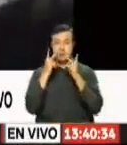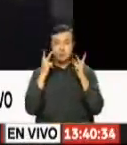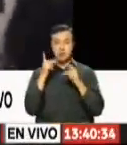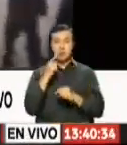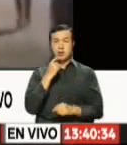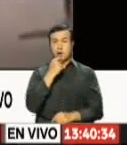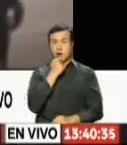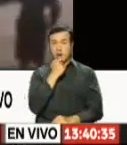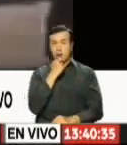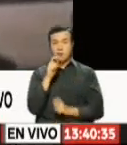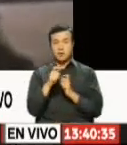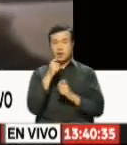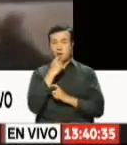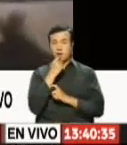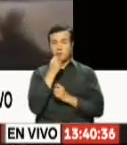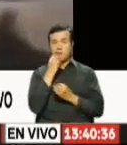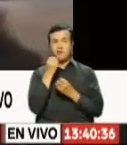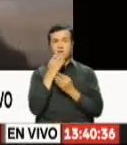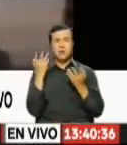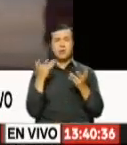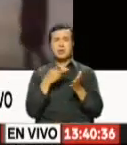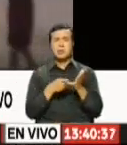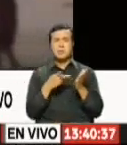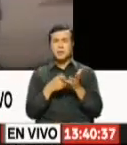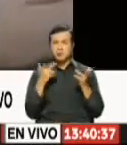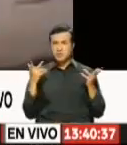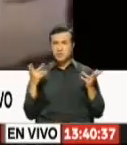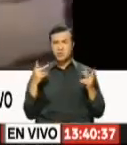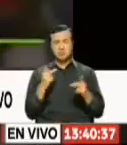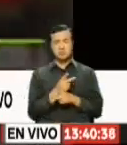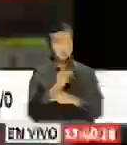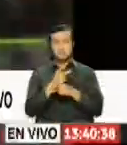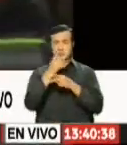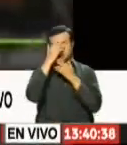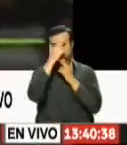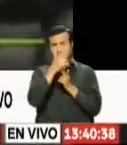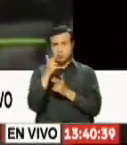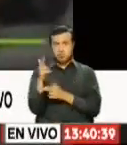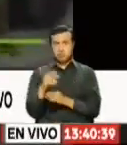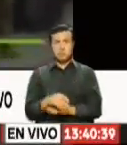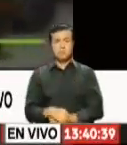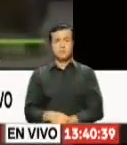audios de los testigos que cuentan cómo fue el ataque calificado como terrorista.